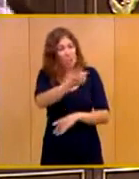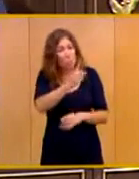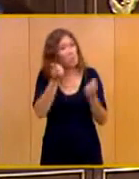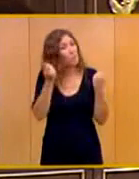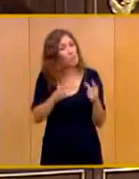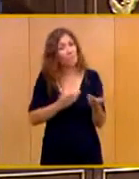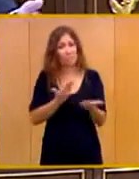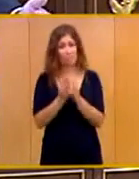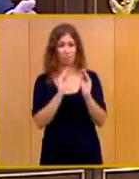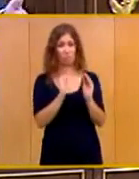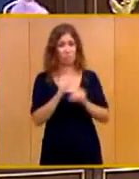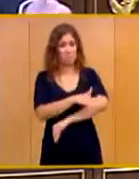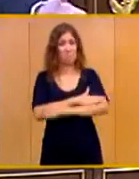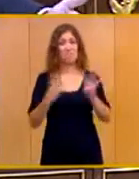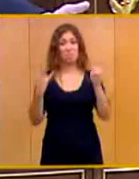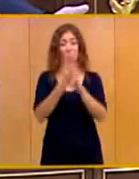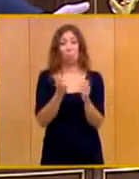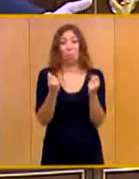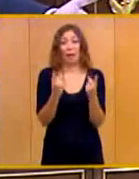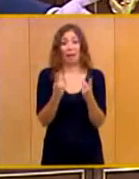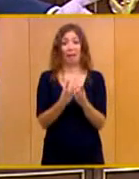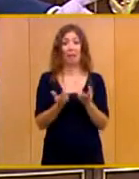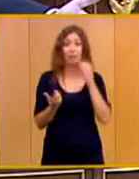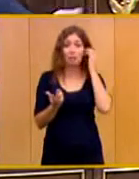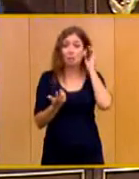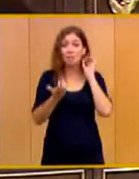qué sirve cambiar la peana y conservar el santo?